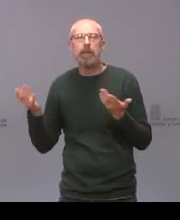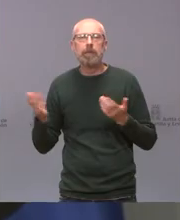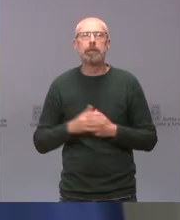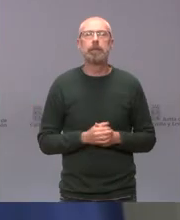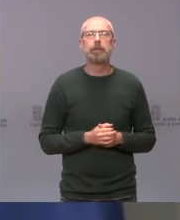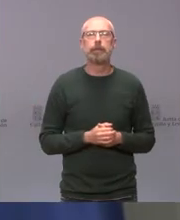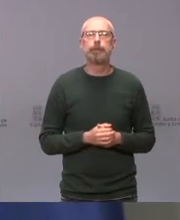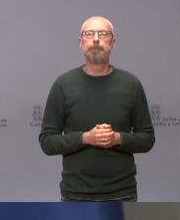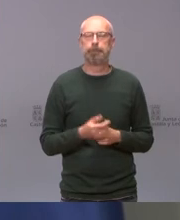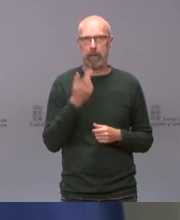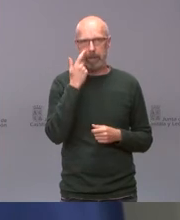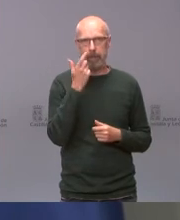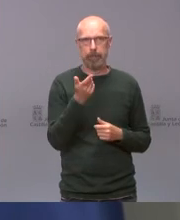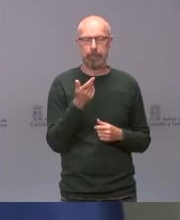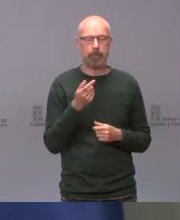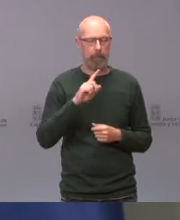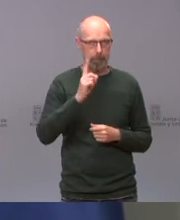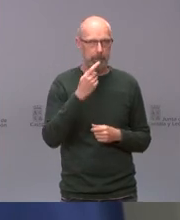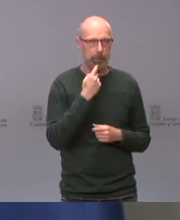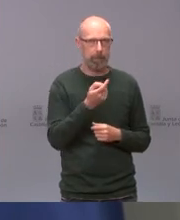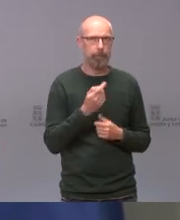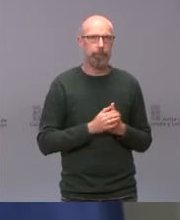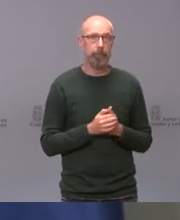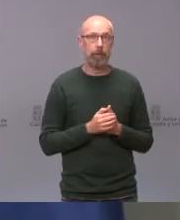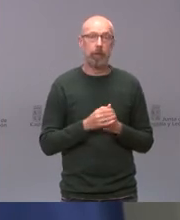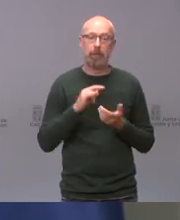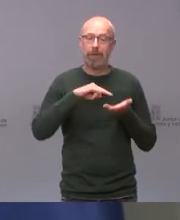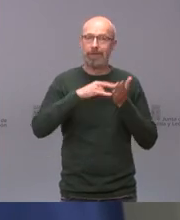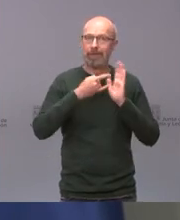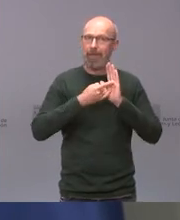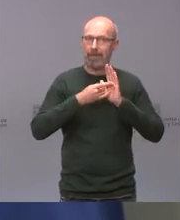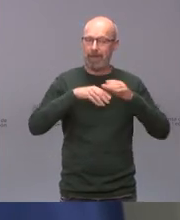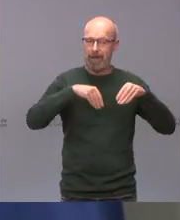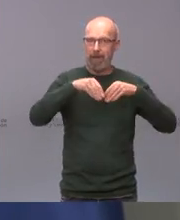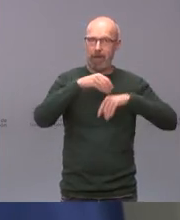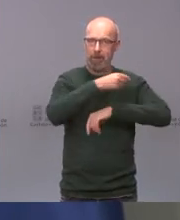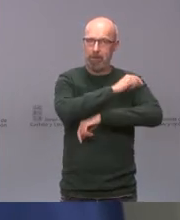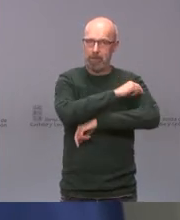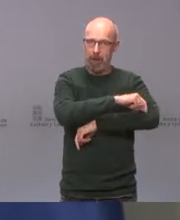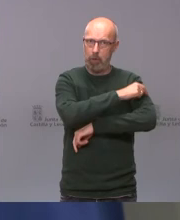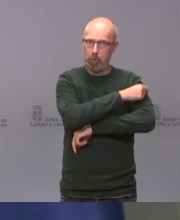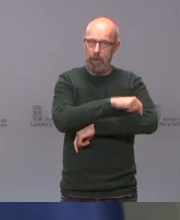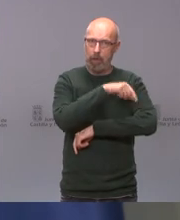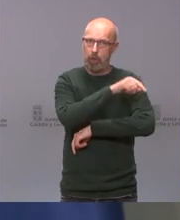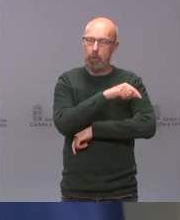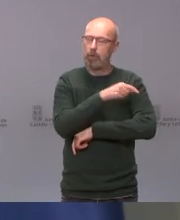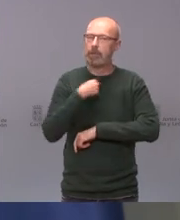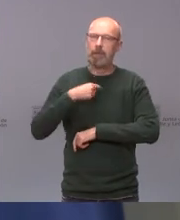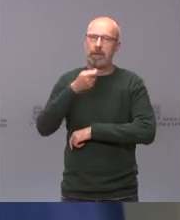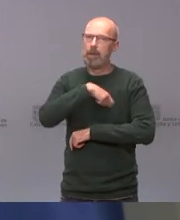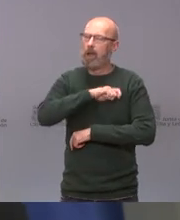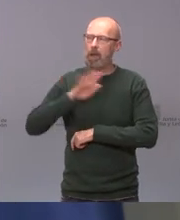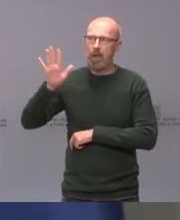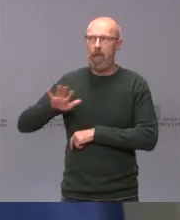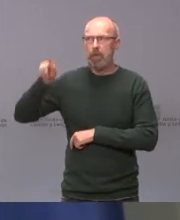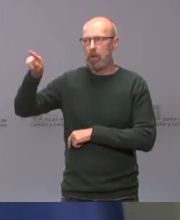Bueno, ahí habría primero, la estrategia de vacunación, la marca es una estrategia nacional. O sea, las poblaciones a que se vacuna